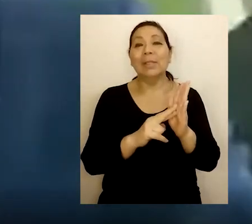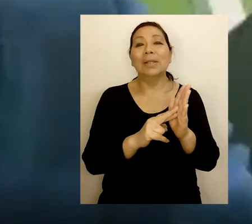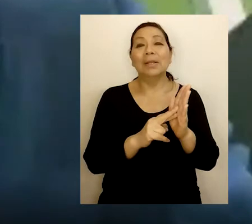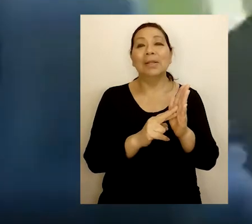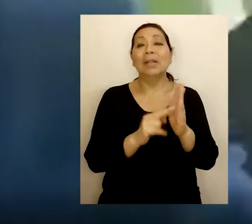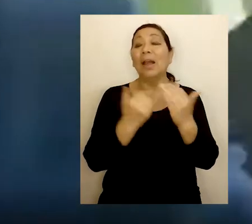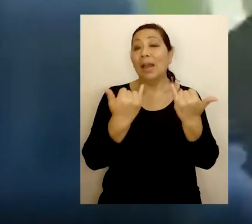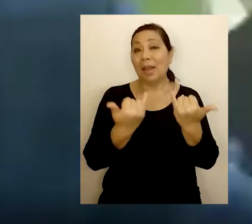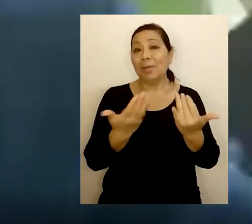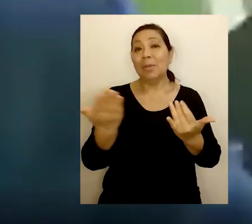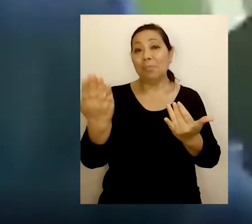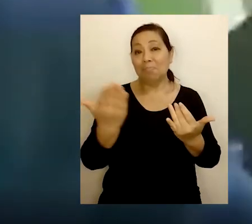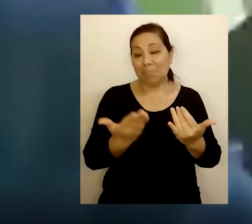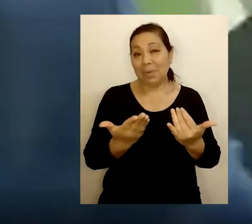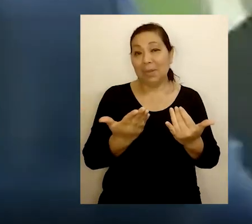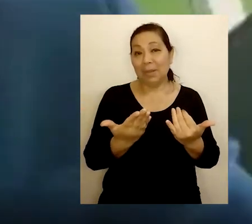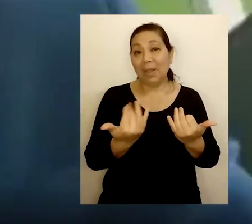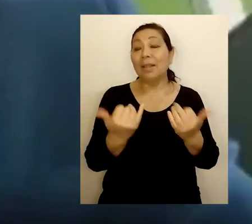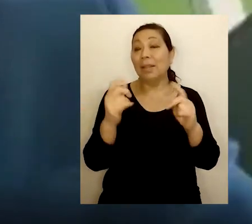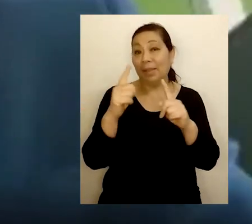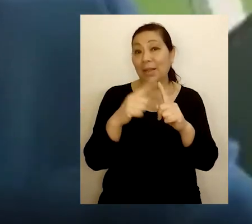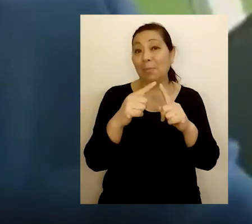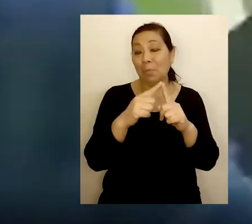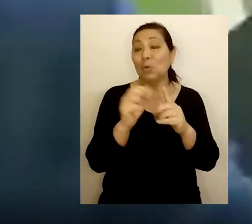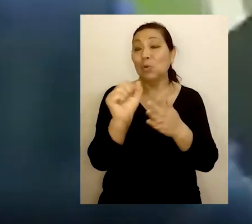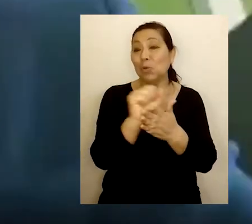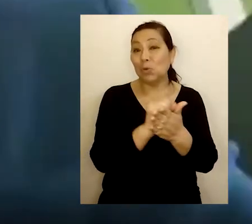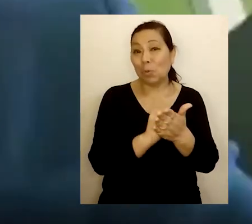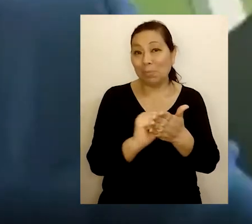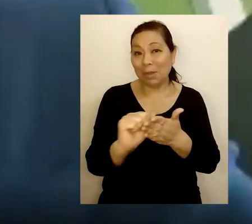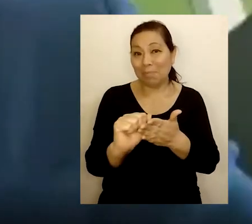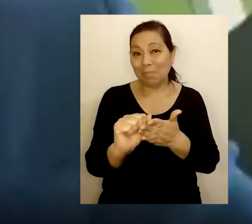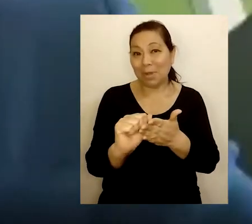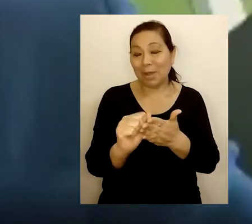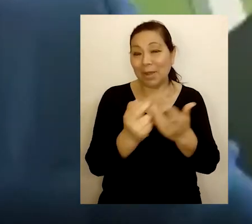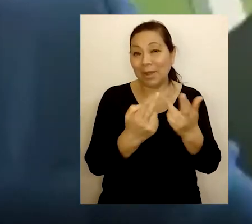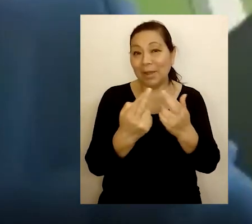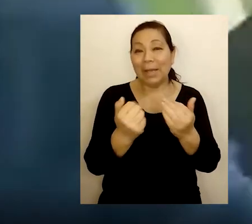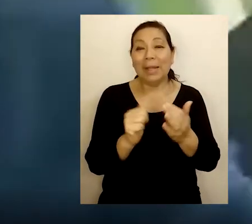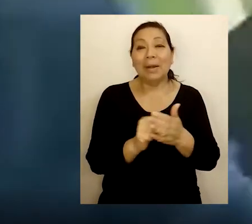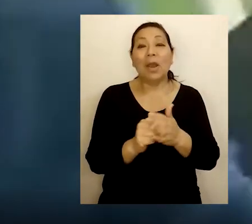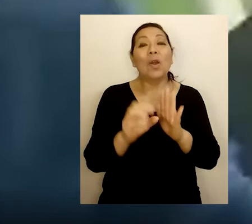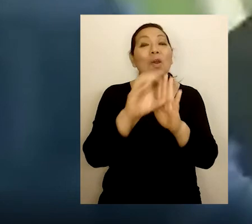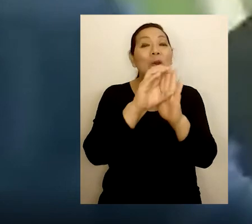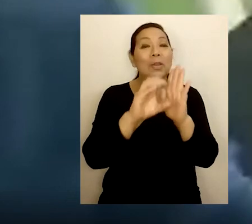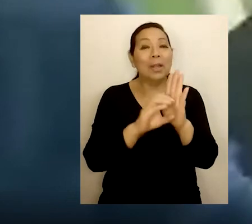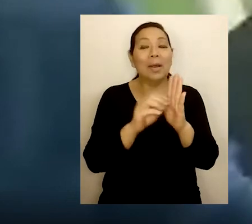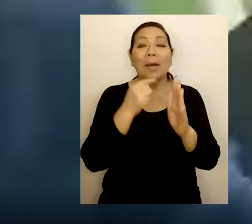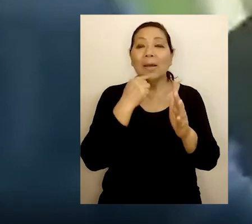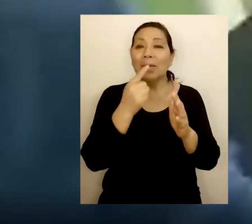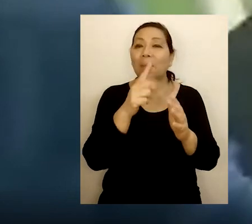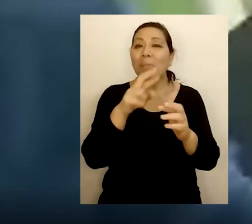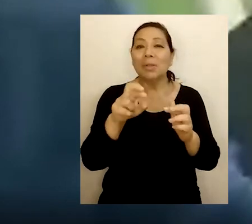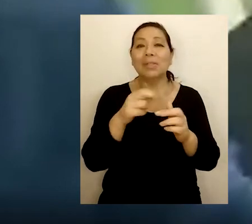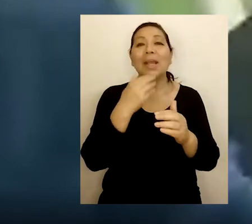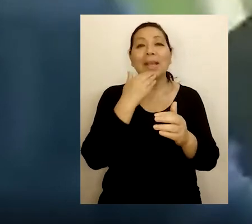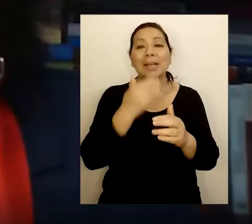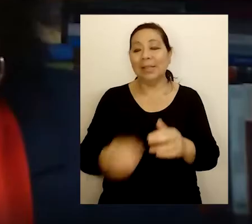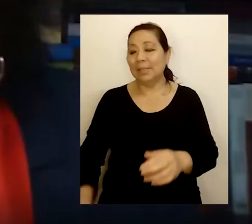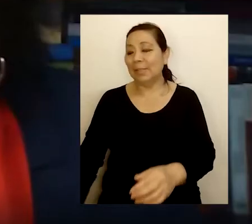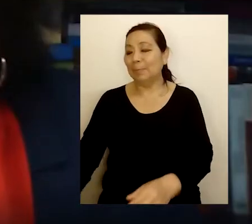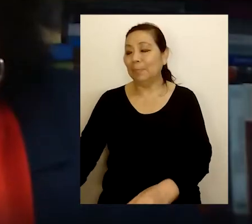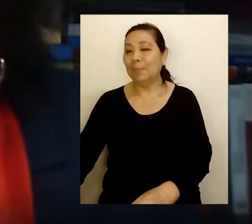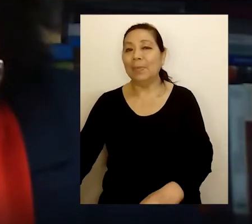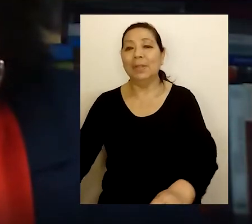En atención a ello solicitamos a este Tribunal Supremo que el recurso de habeas constitucional sea declarado improcedente. Gracias. Muy